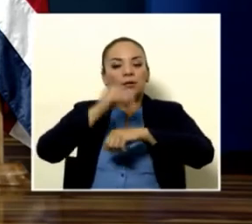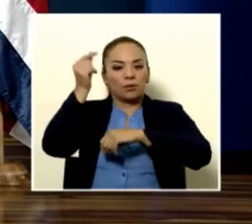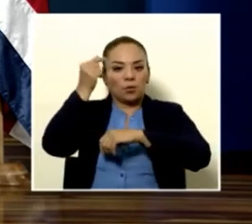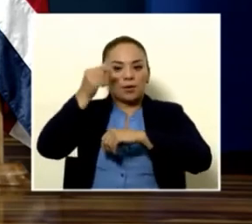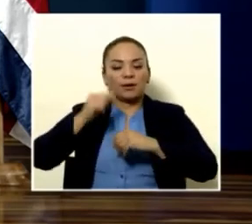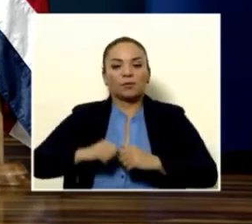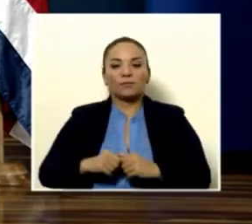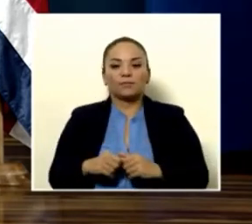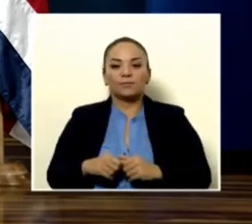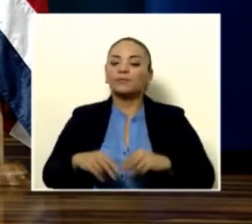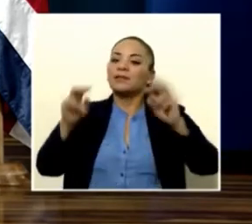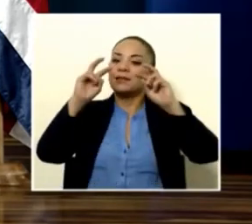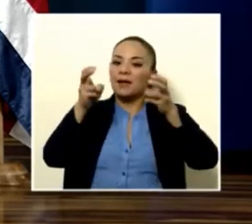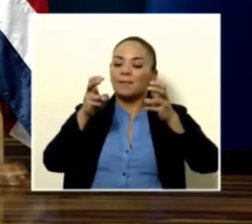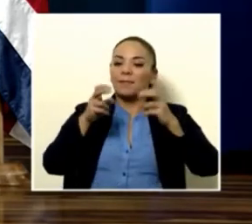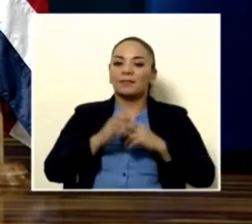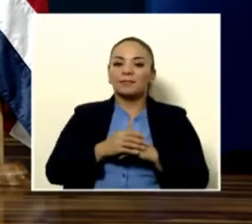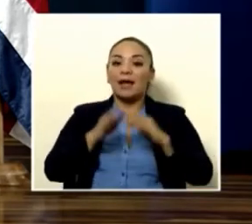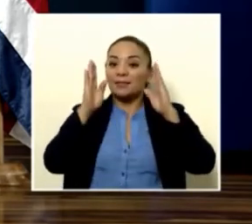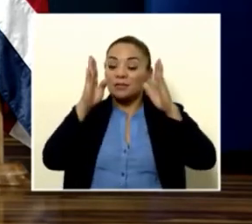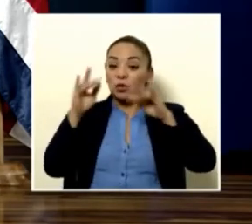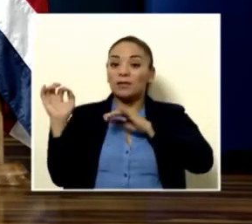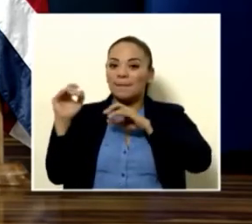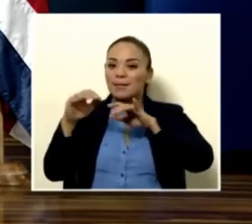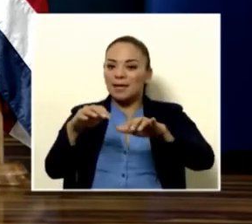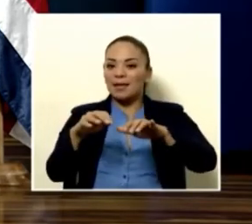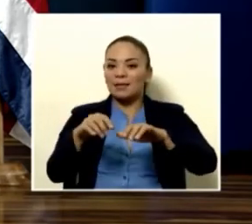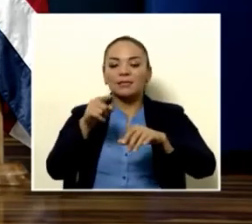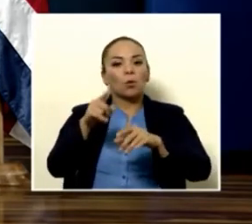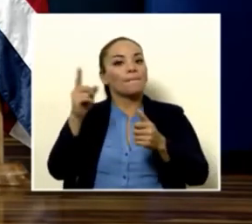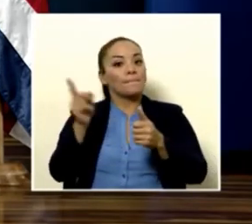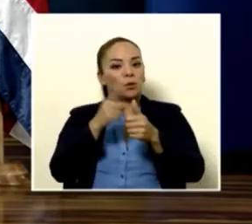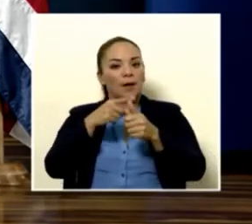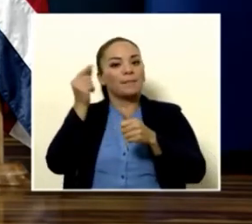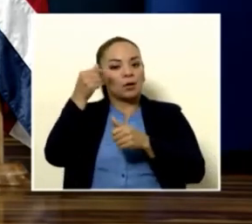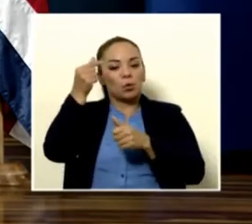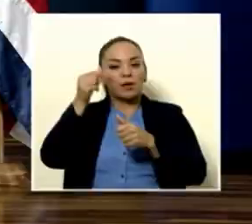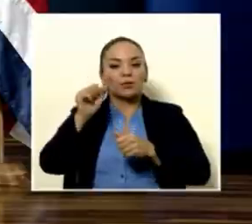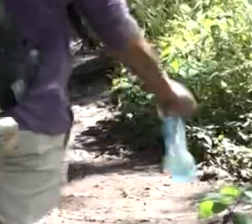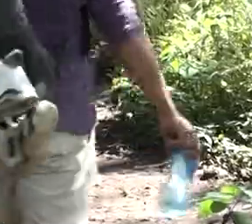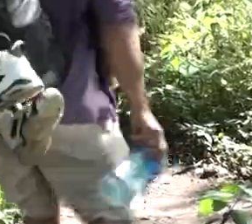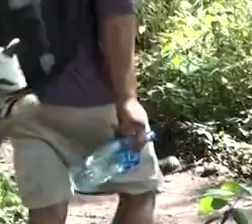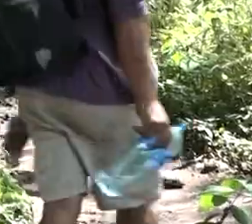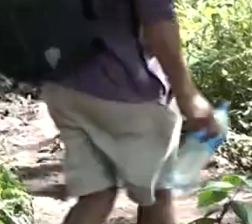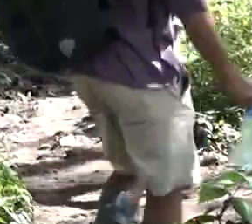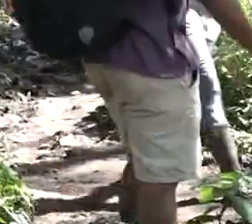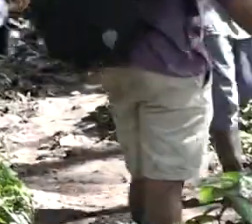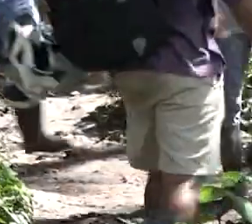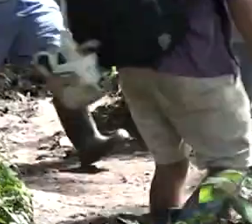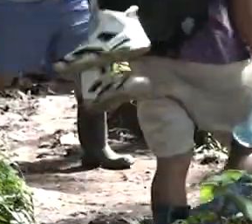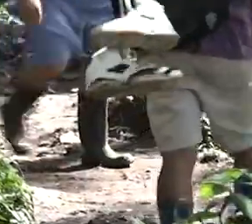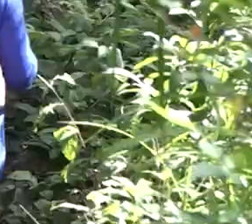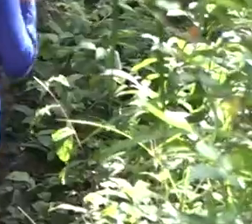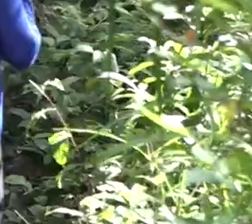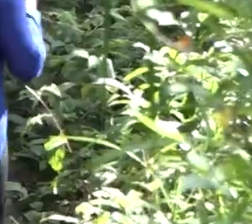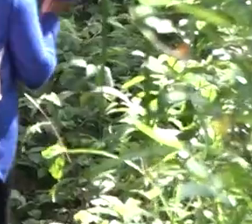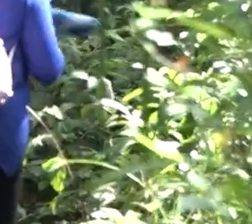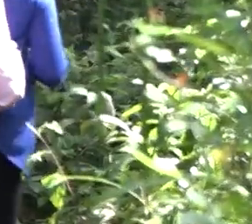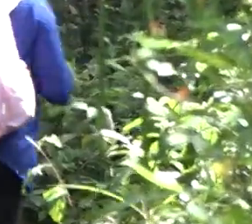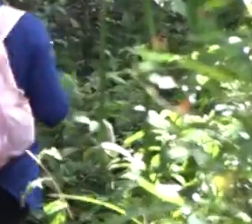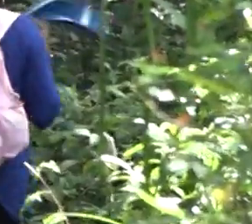gobierno porque el presidente de Costa Rica señaló que la mayoría de migrantes que han ingresado a su país desde el año 2018